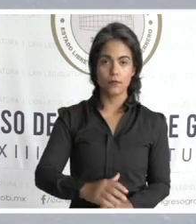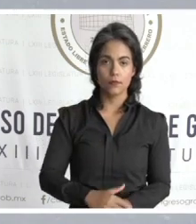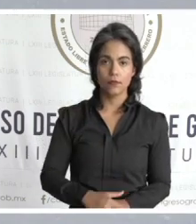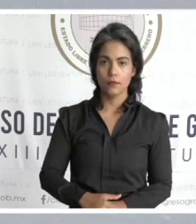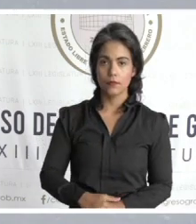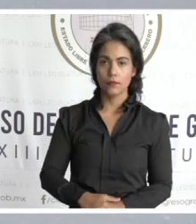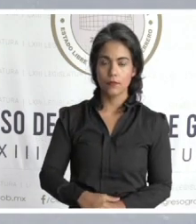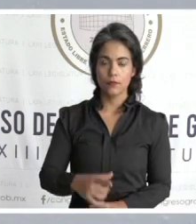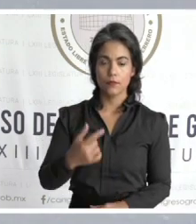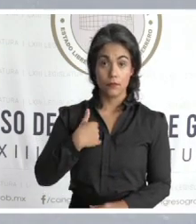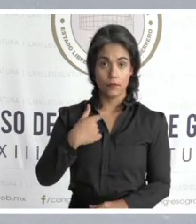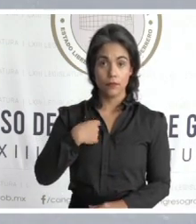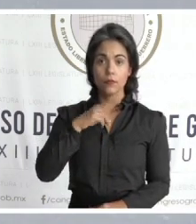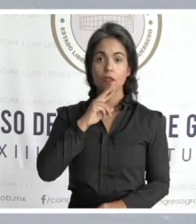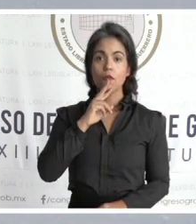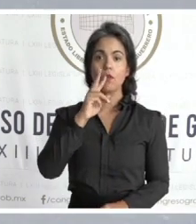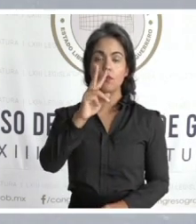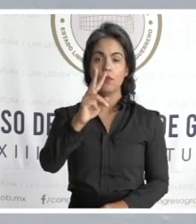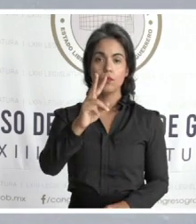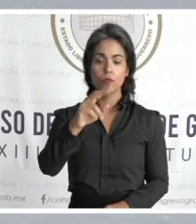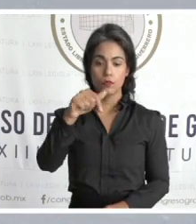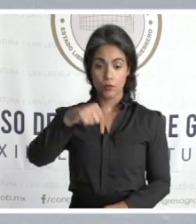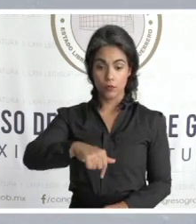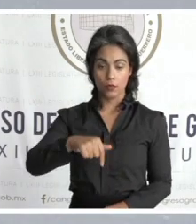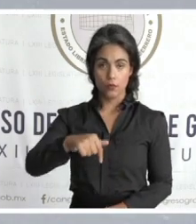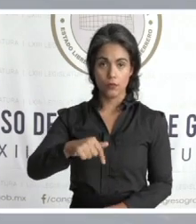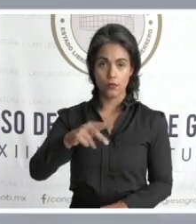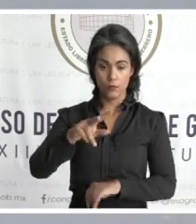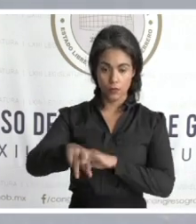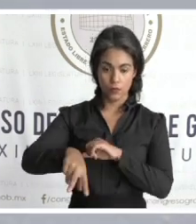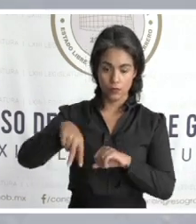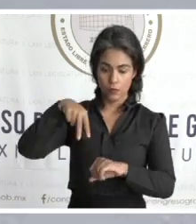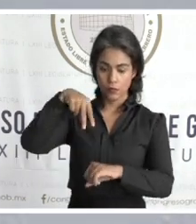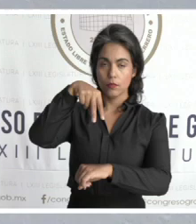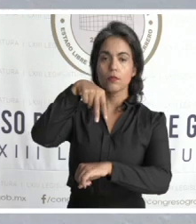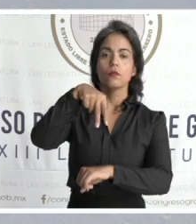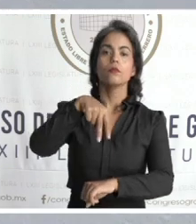mi voz en la máxima tribuna del Estado,